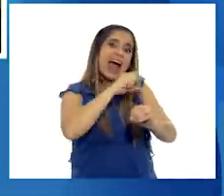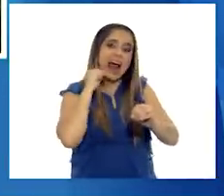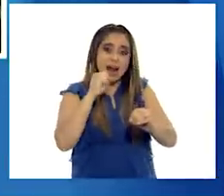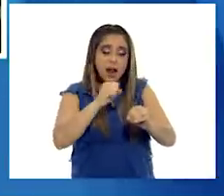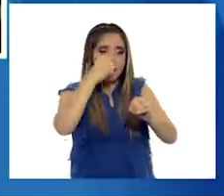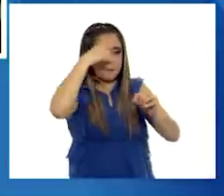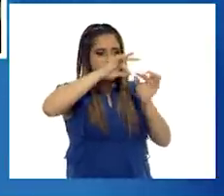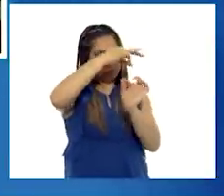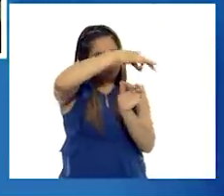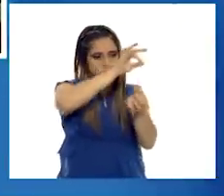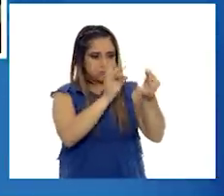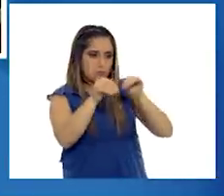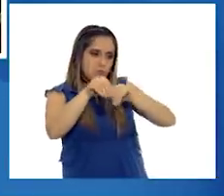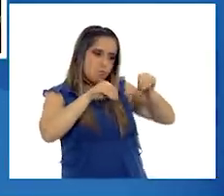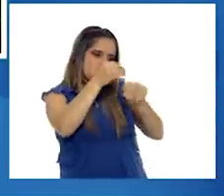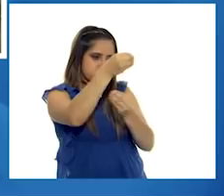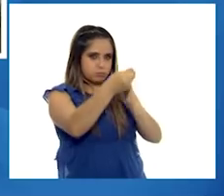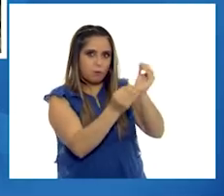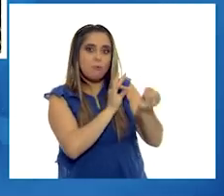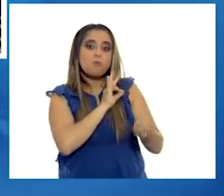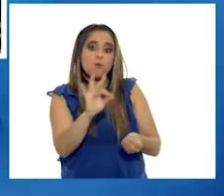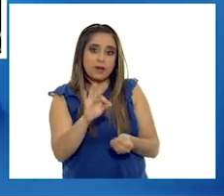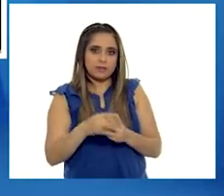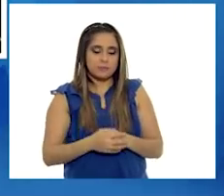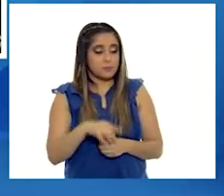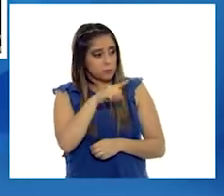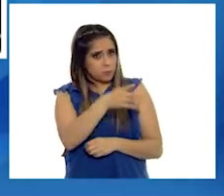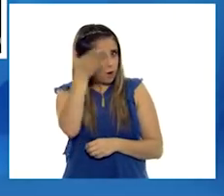Cuando era niña hacía esto, Sí.